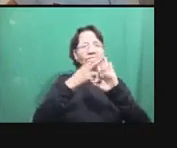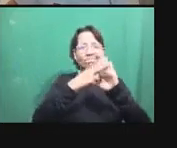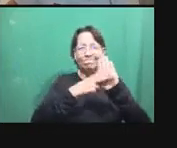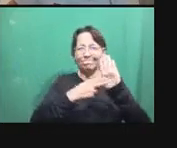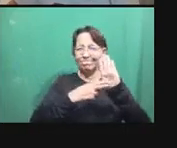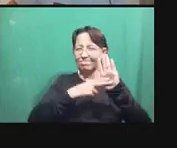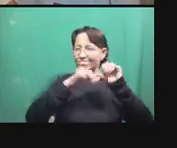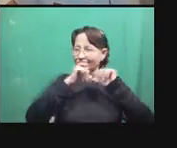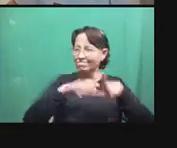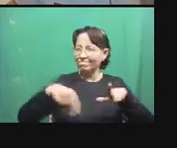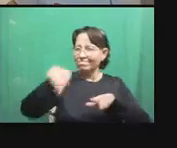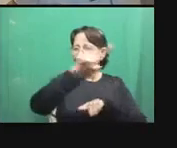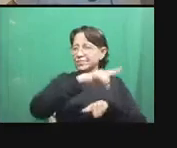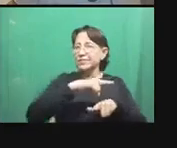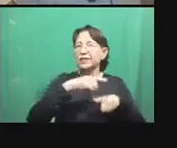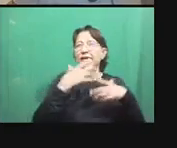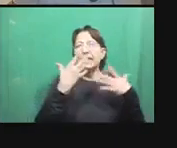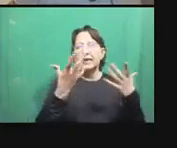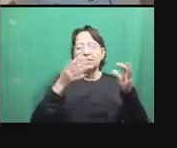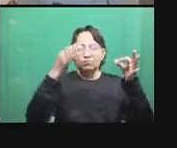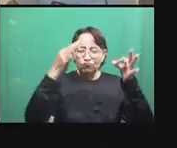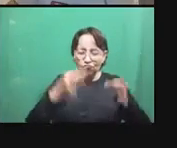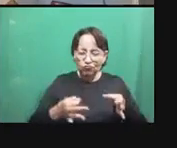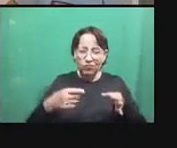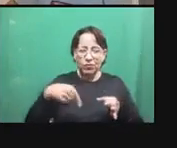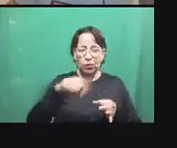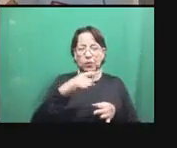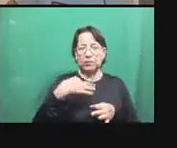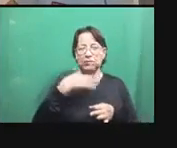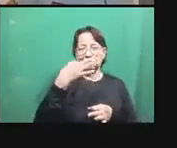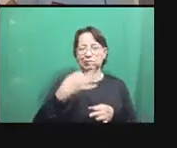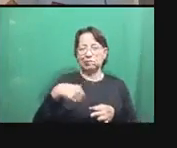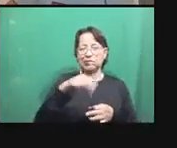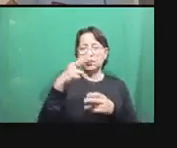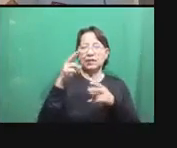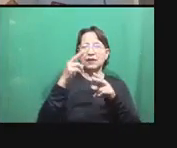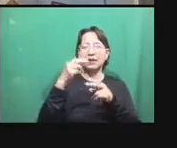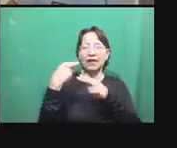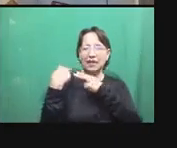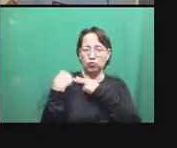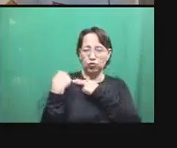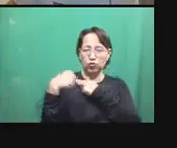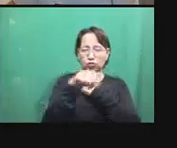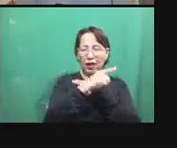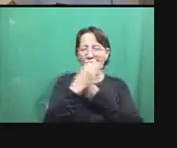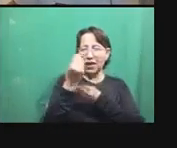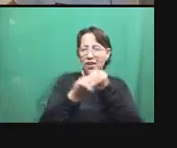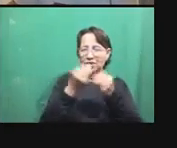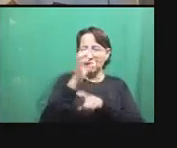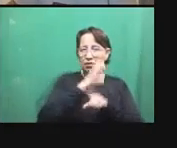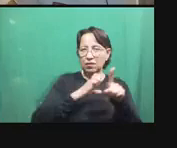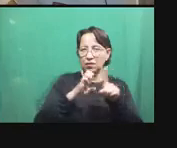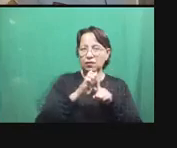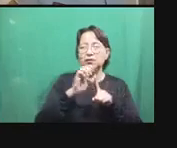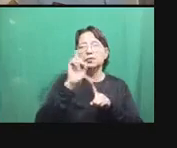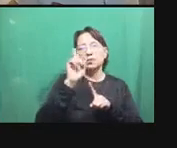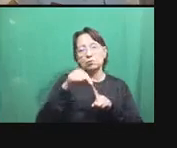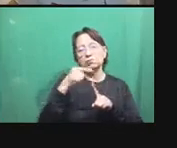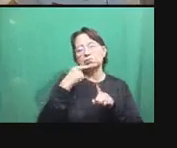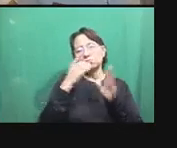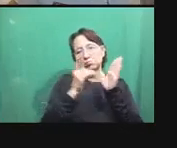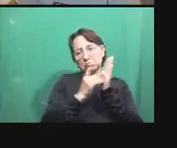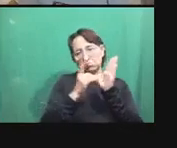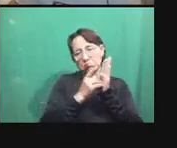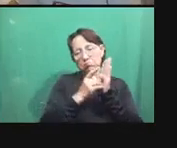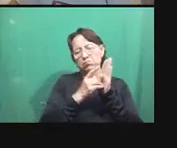que faciliten entornos éticos y responsables para las personas que forman la cultura. Se habló un poquito de los decretos. Esos